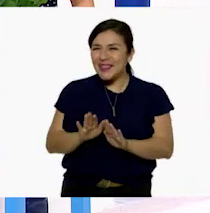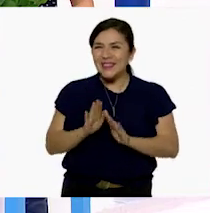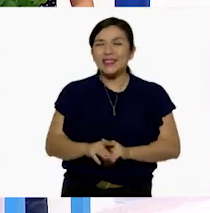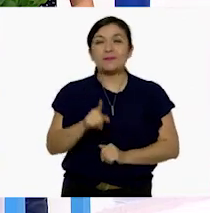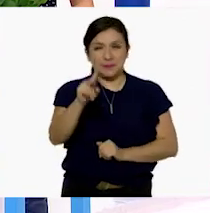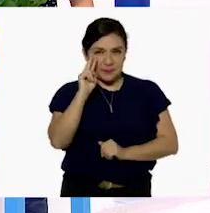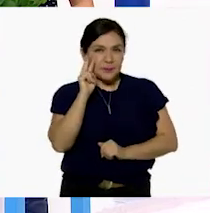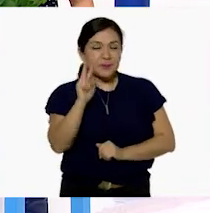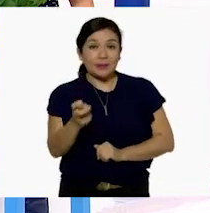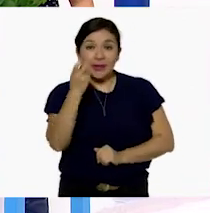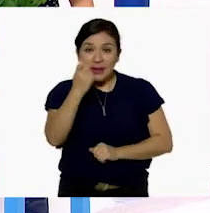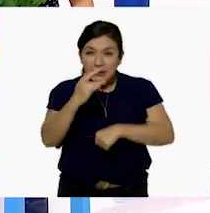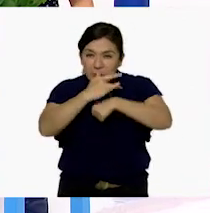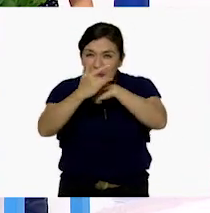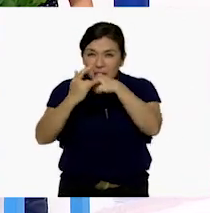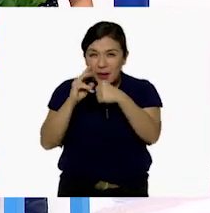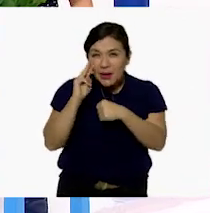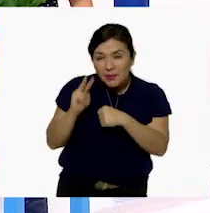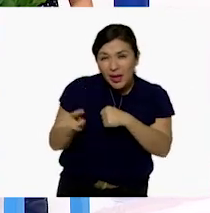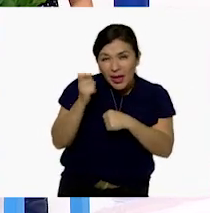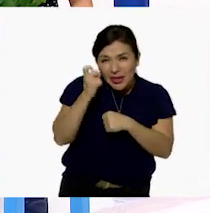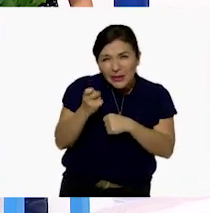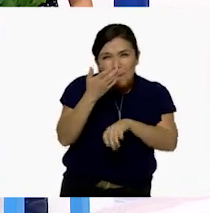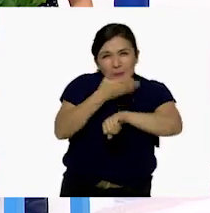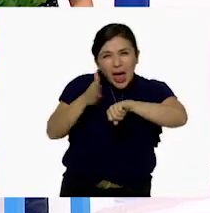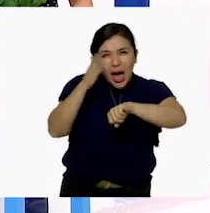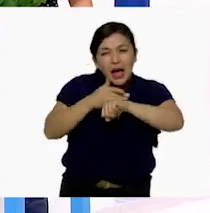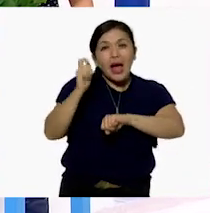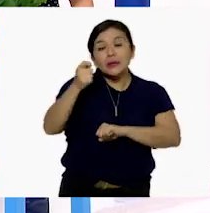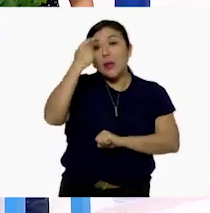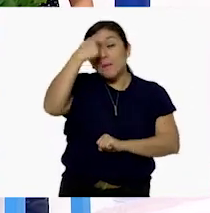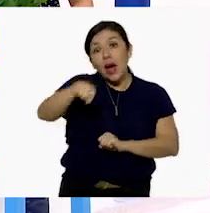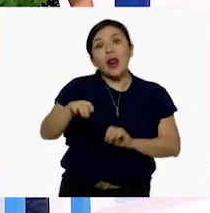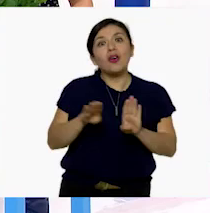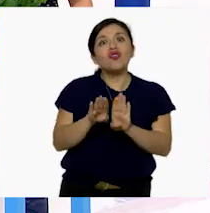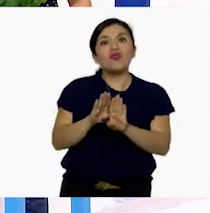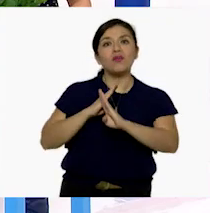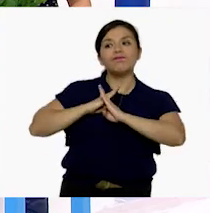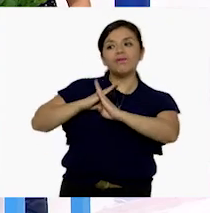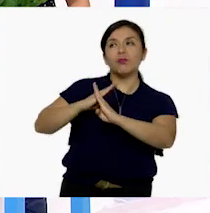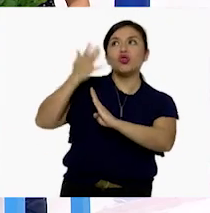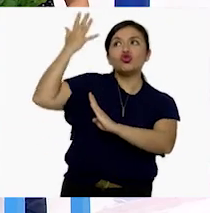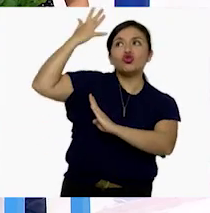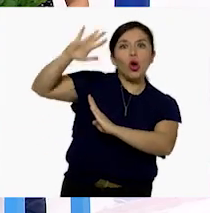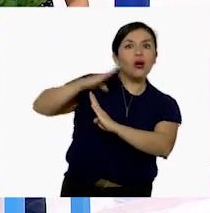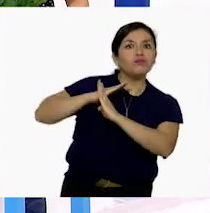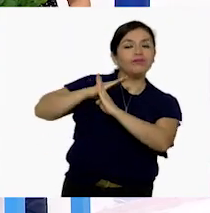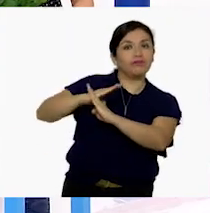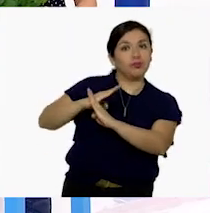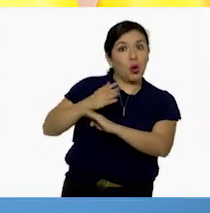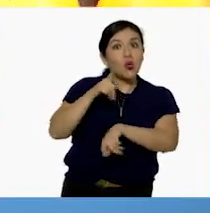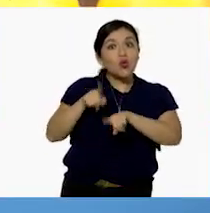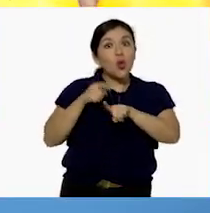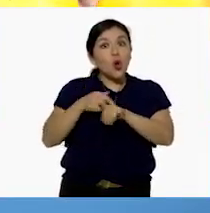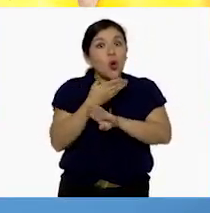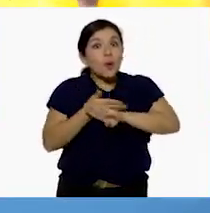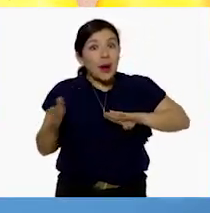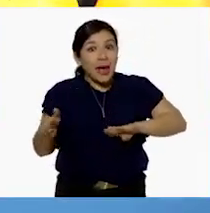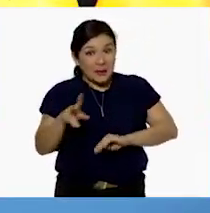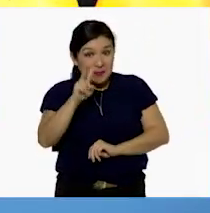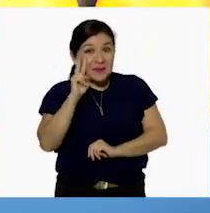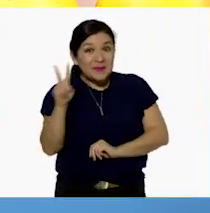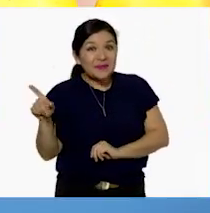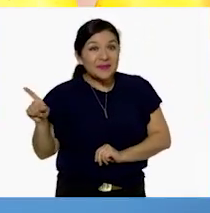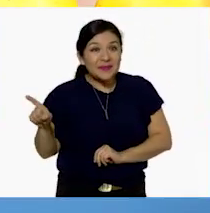Si observan, esas espinas precisamente blancas, ajá, Pepe, son para que rechacen el sol. Por eso son de color blancas. Y miren, observen